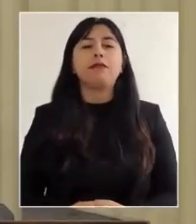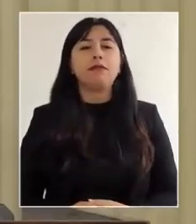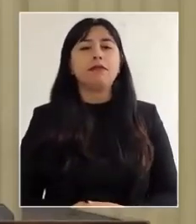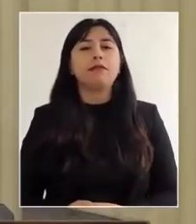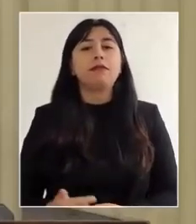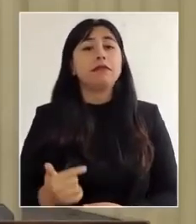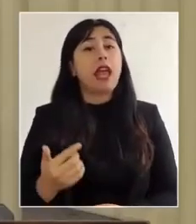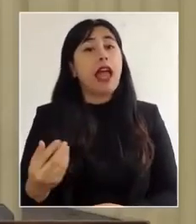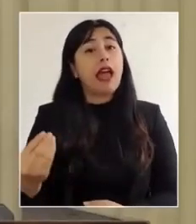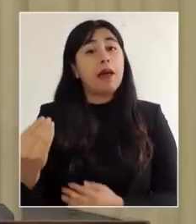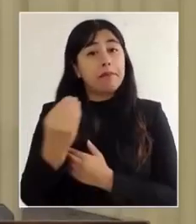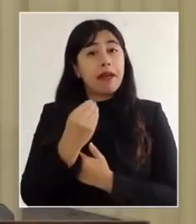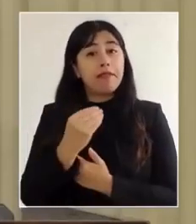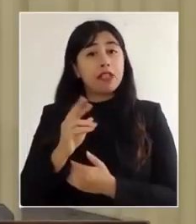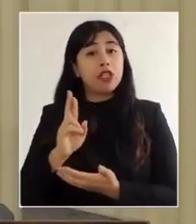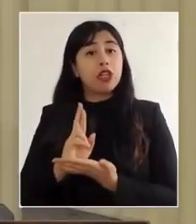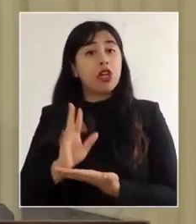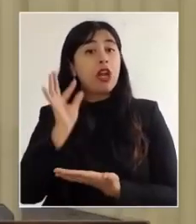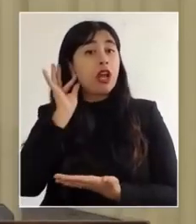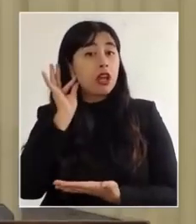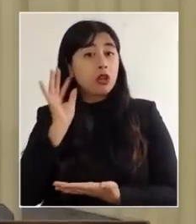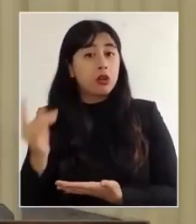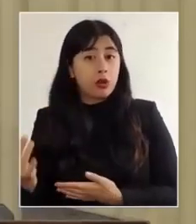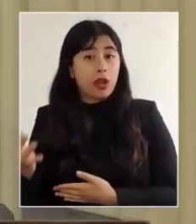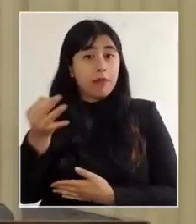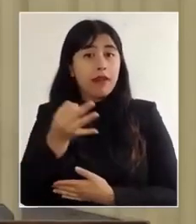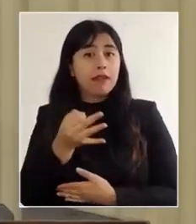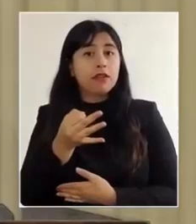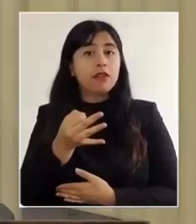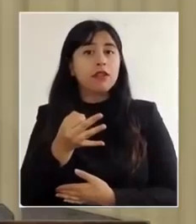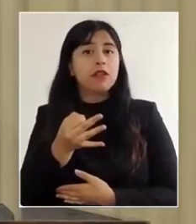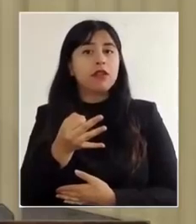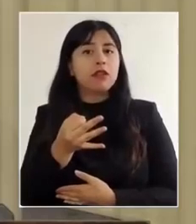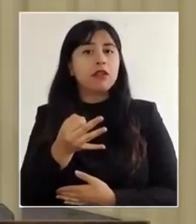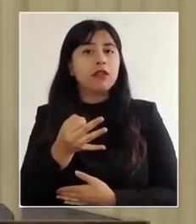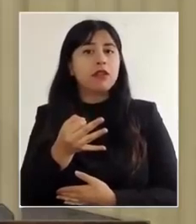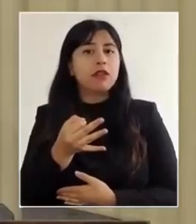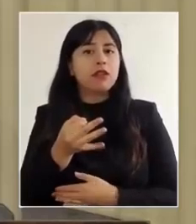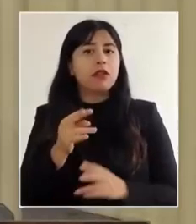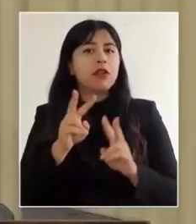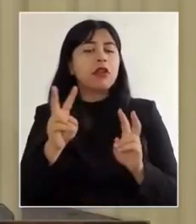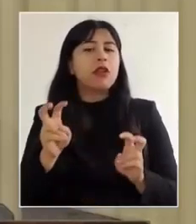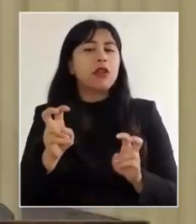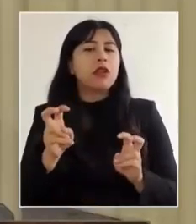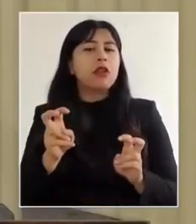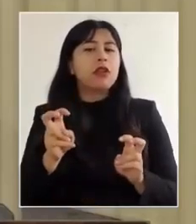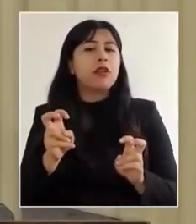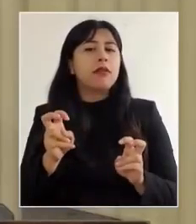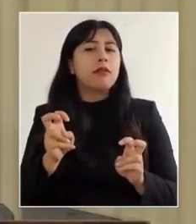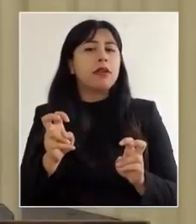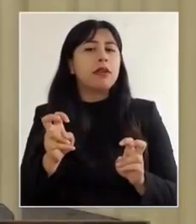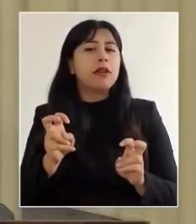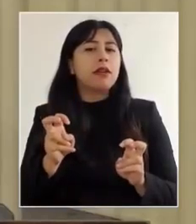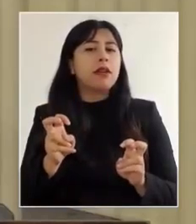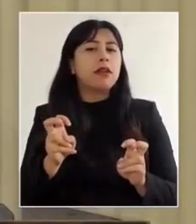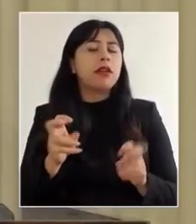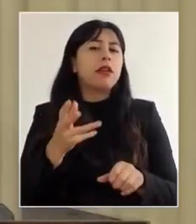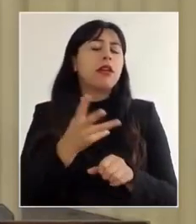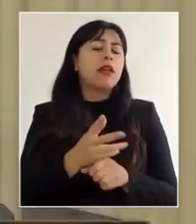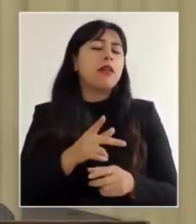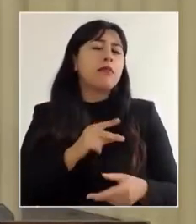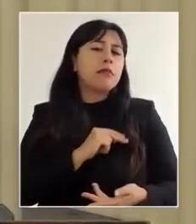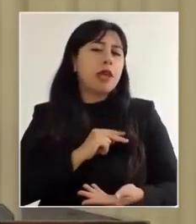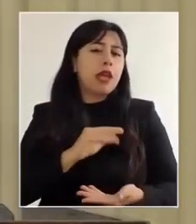avisó la rectora como le iba a la compañera Rosa sobre el premio